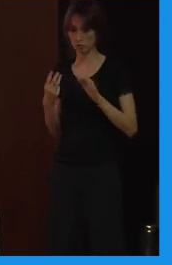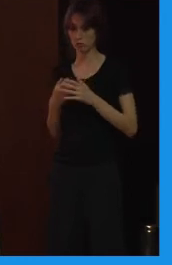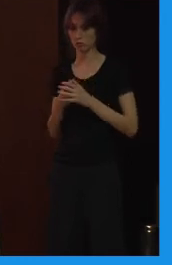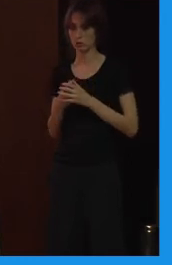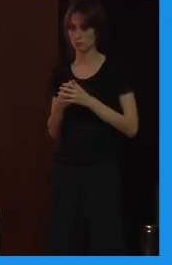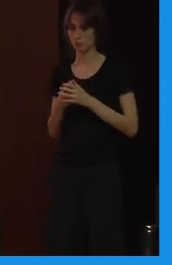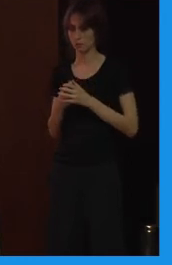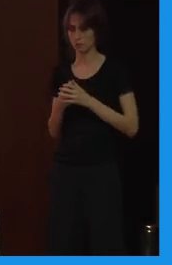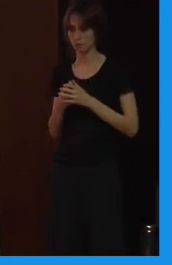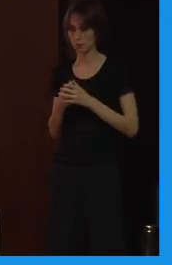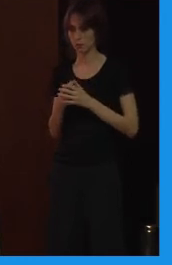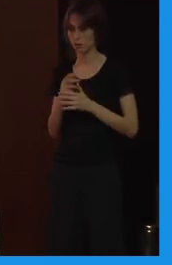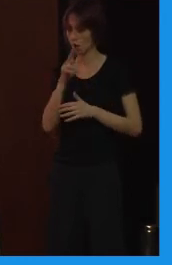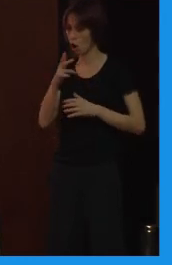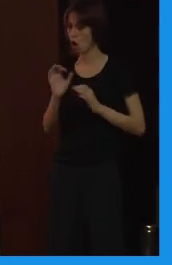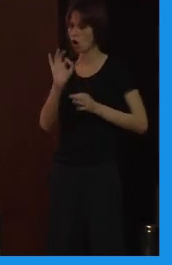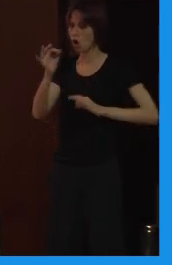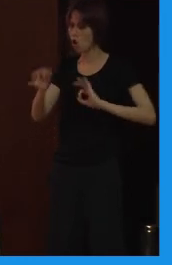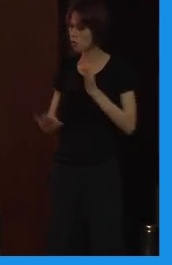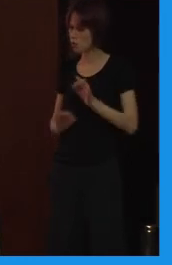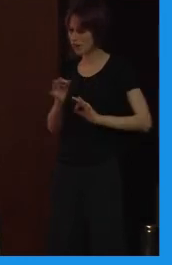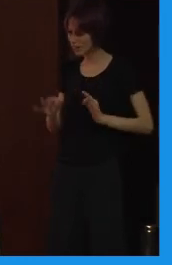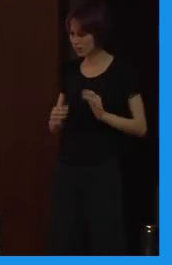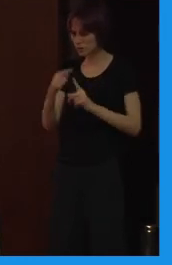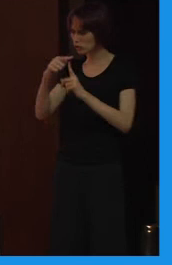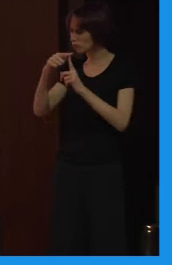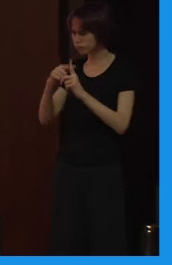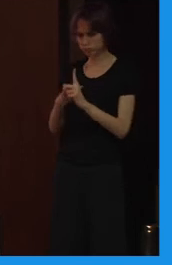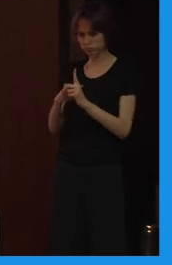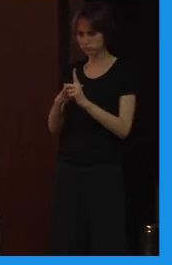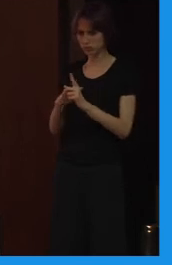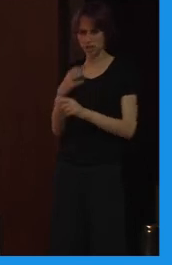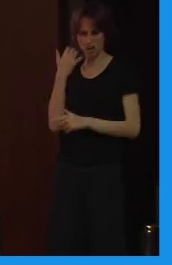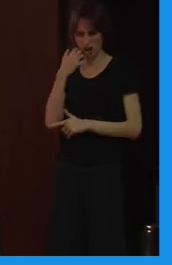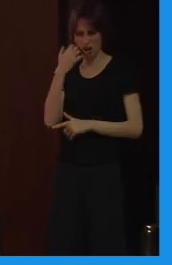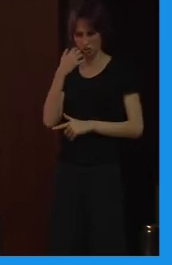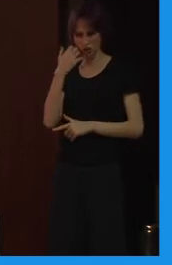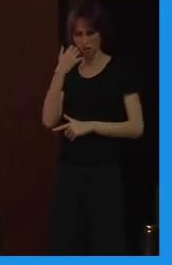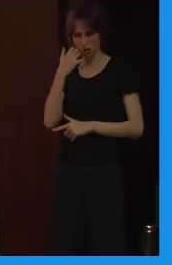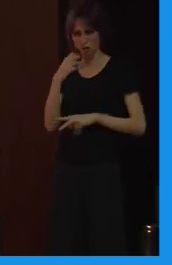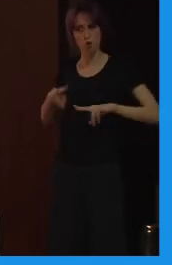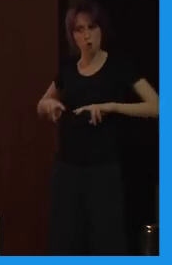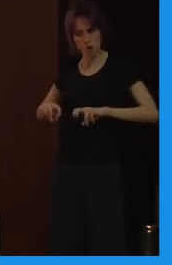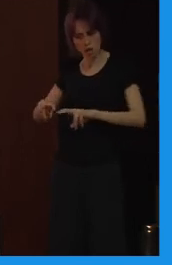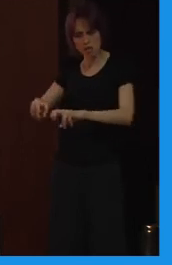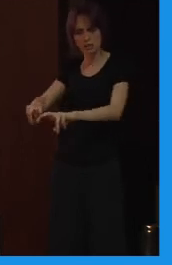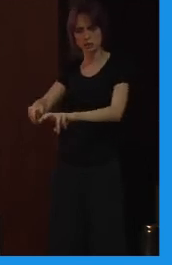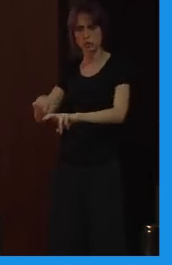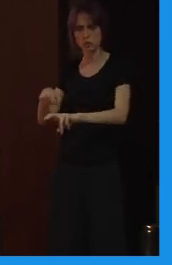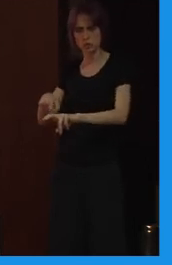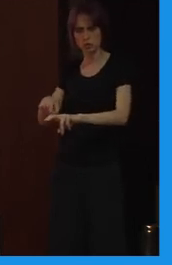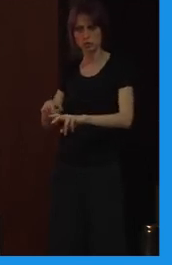importantísimo, hormona de crecimiento, rarísimo el déficit. Esto era un estudio donde se les pudo administrar a